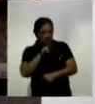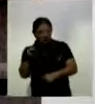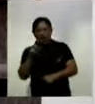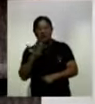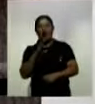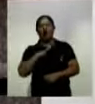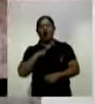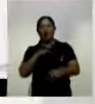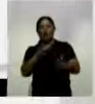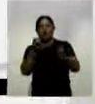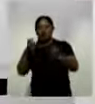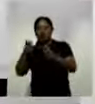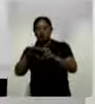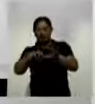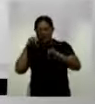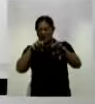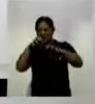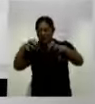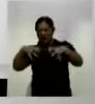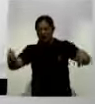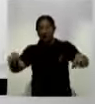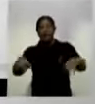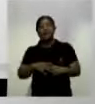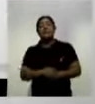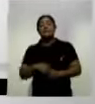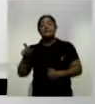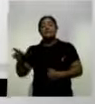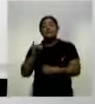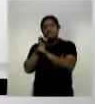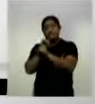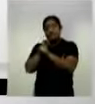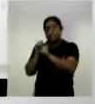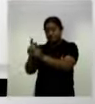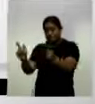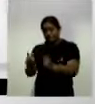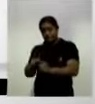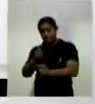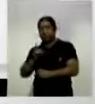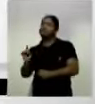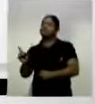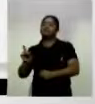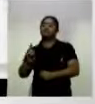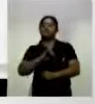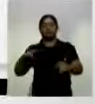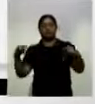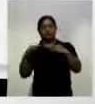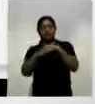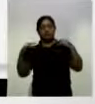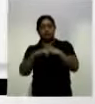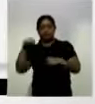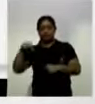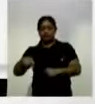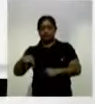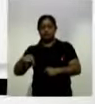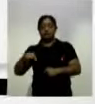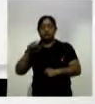cual cuenta con reporte de robo. Esta acción se concretó luego de que los investigadores realizaron recorrido sobre la carretera que conduce de la comunidad de